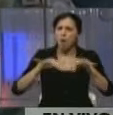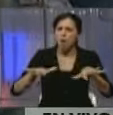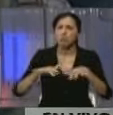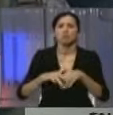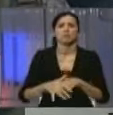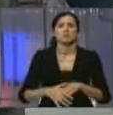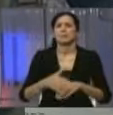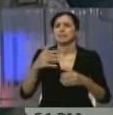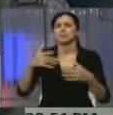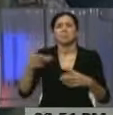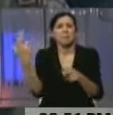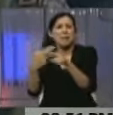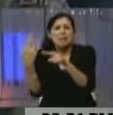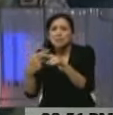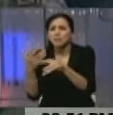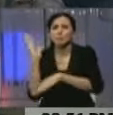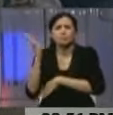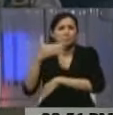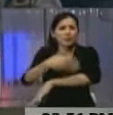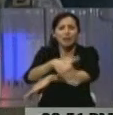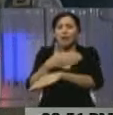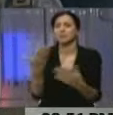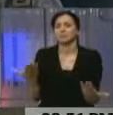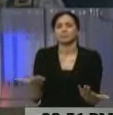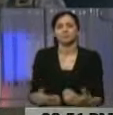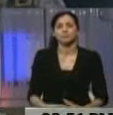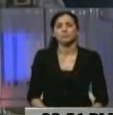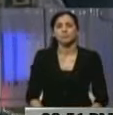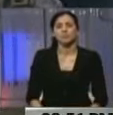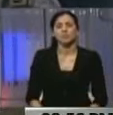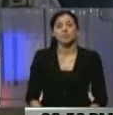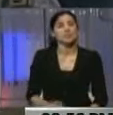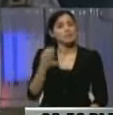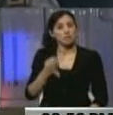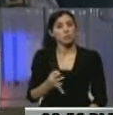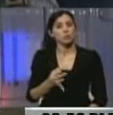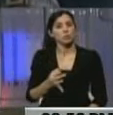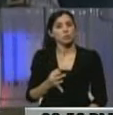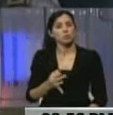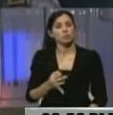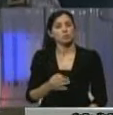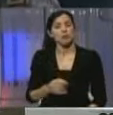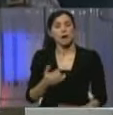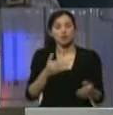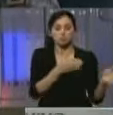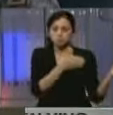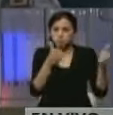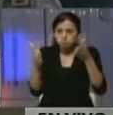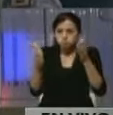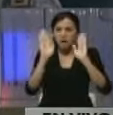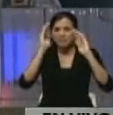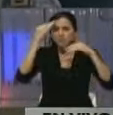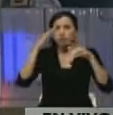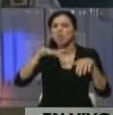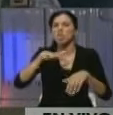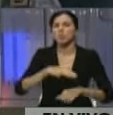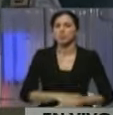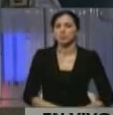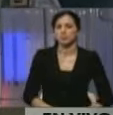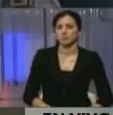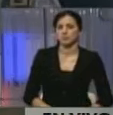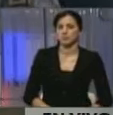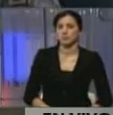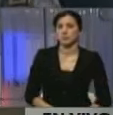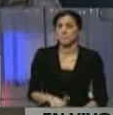criminalidad, pero creo que deberíamos o están centrando la atención en el centro